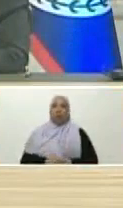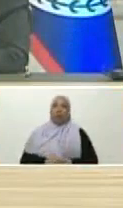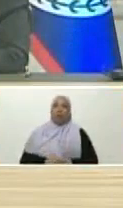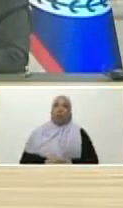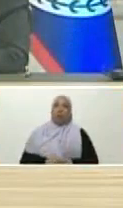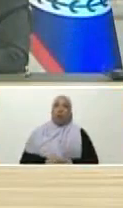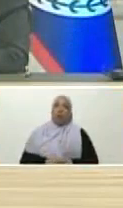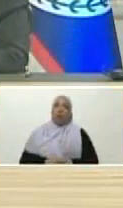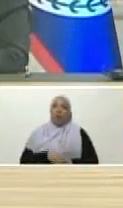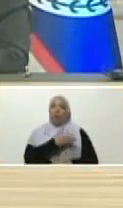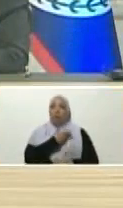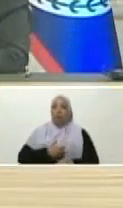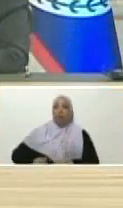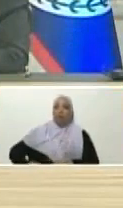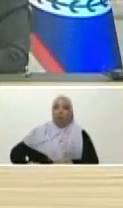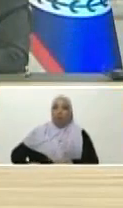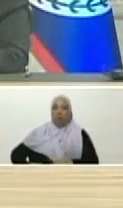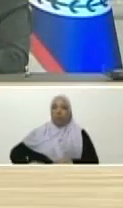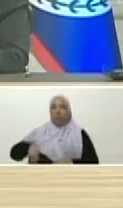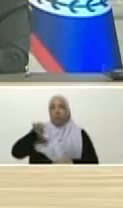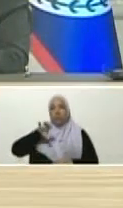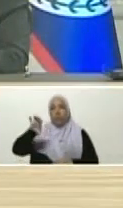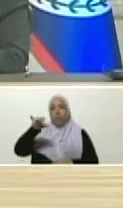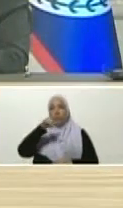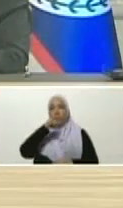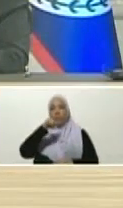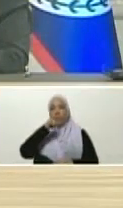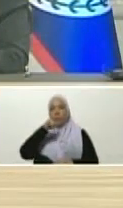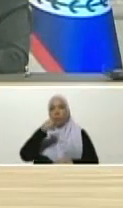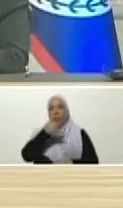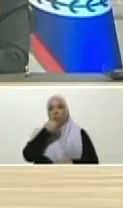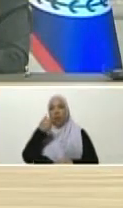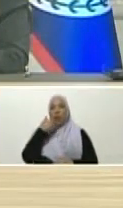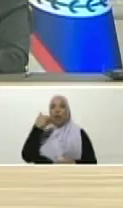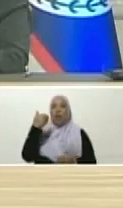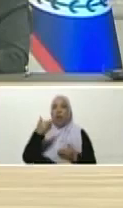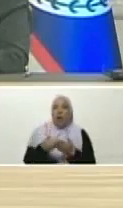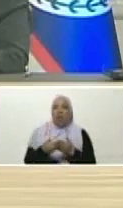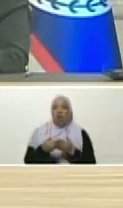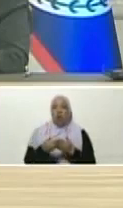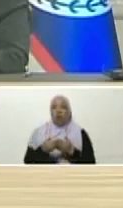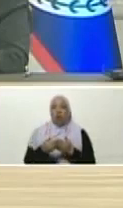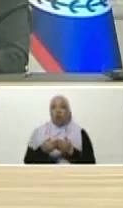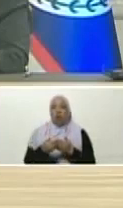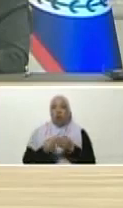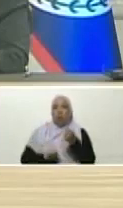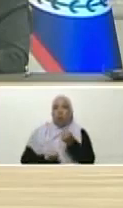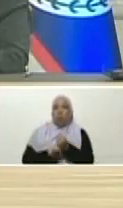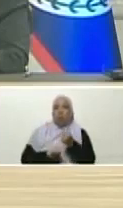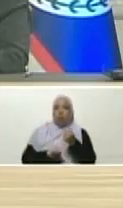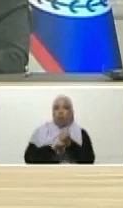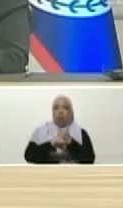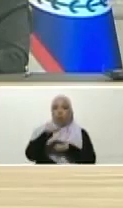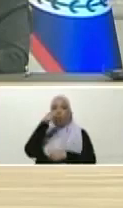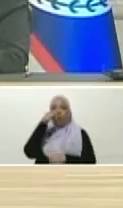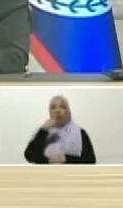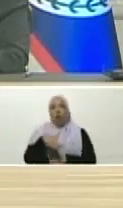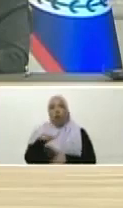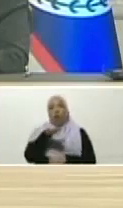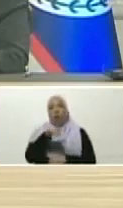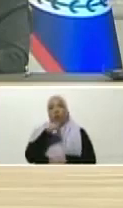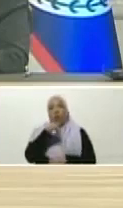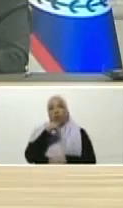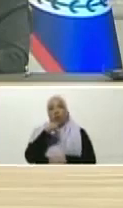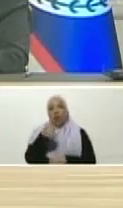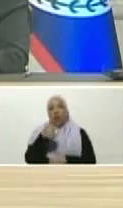decirle personalmente acá en su país, dándole las gracias por la cooperación, para la amistad, las